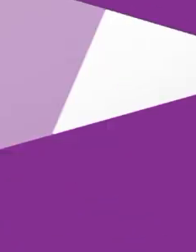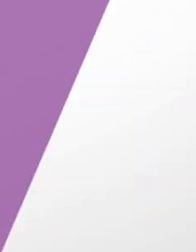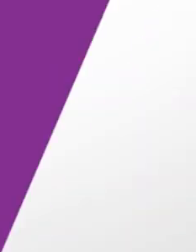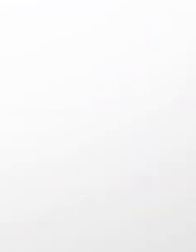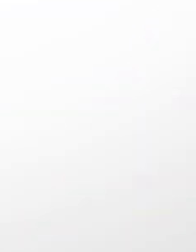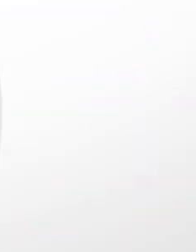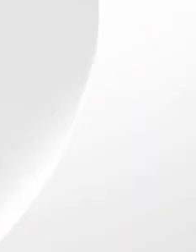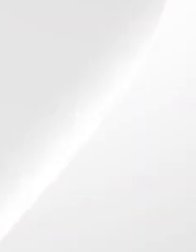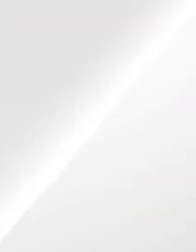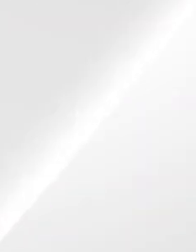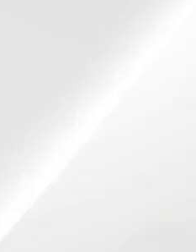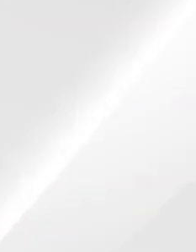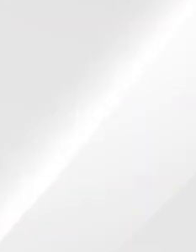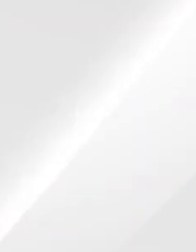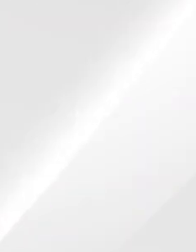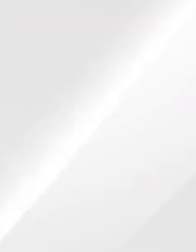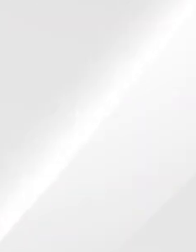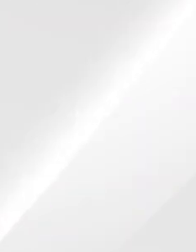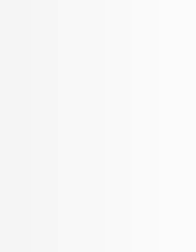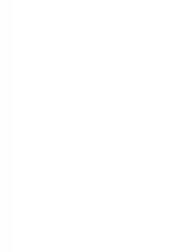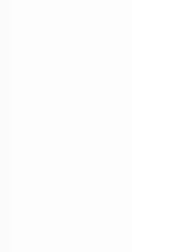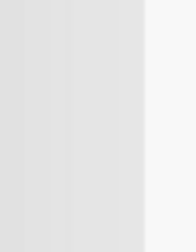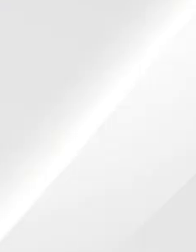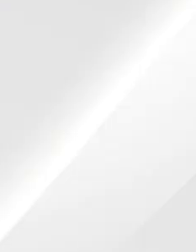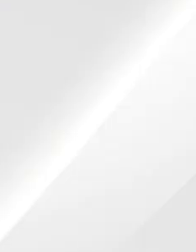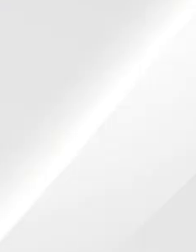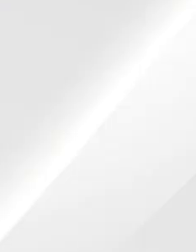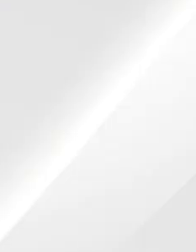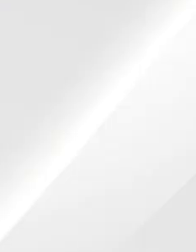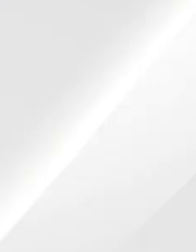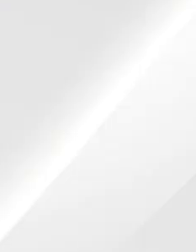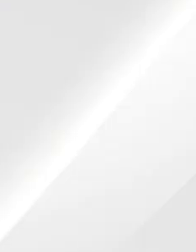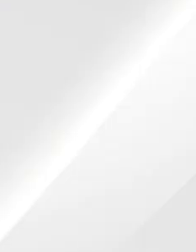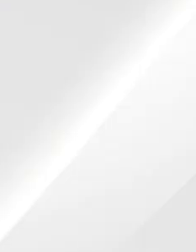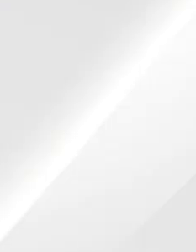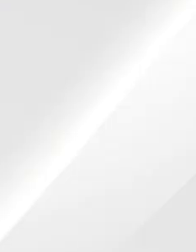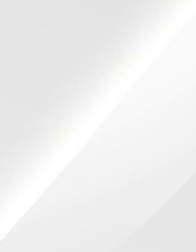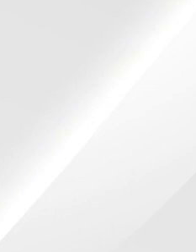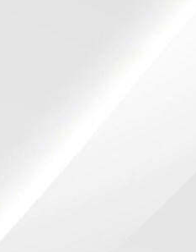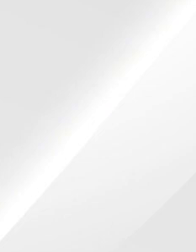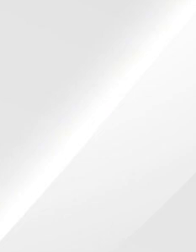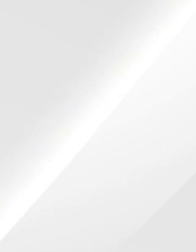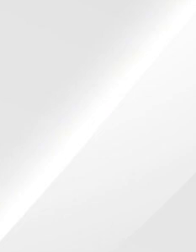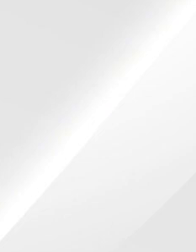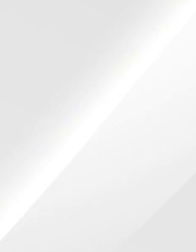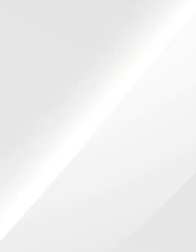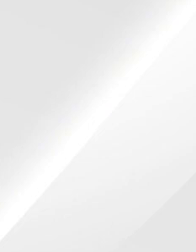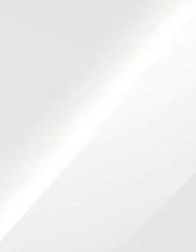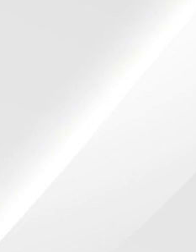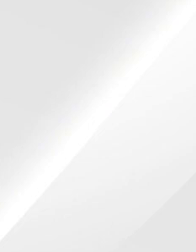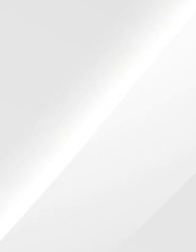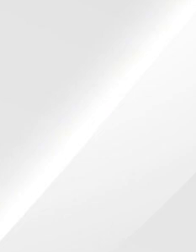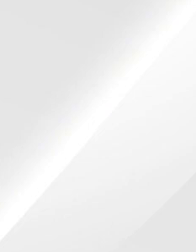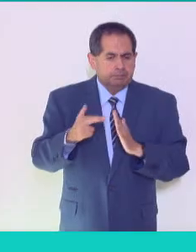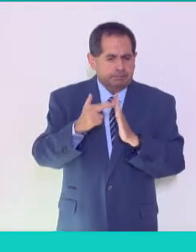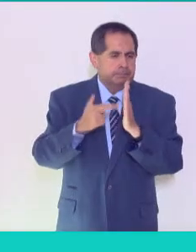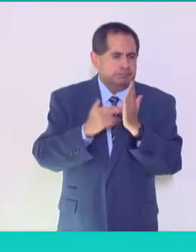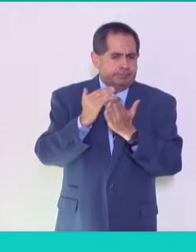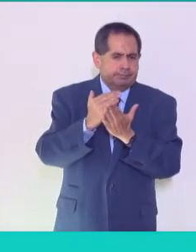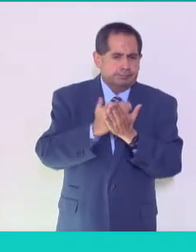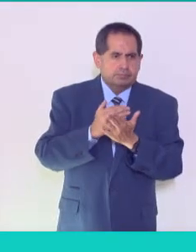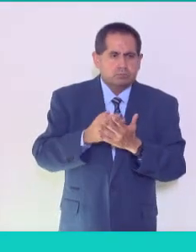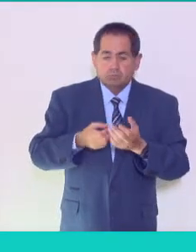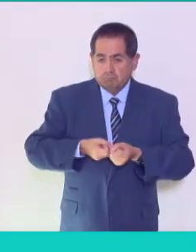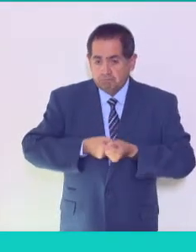el instituto nacional de transparencia acceso a la información y selección de datos personales por